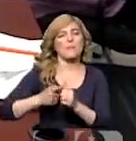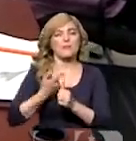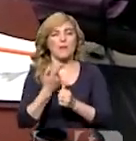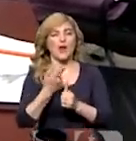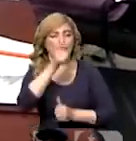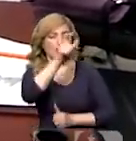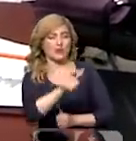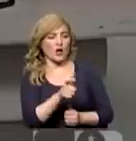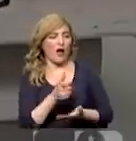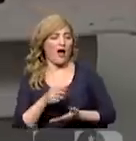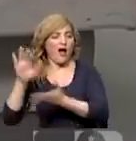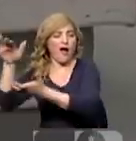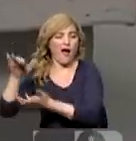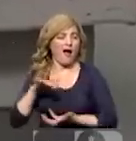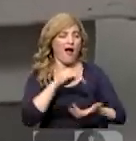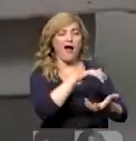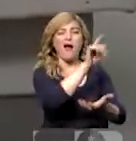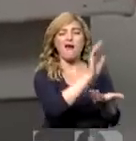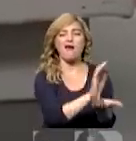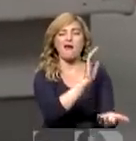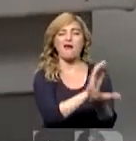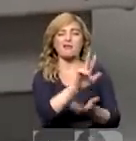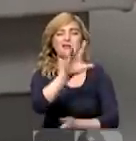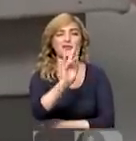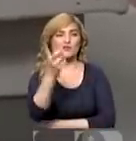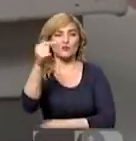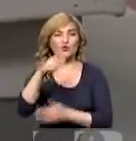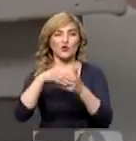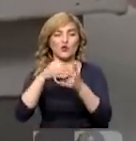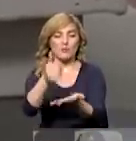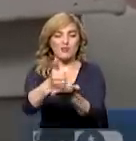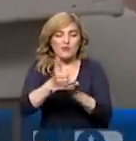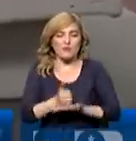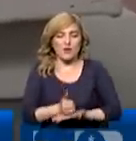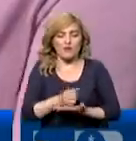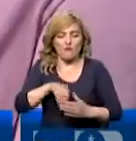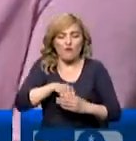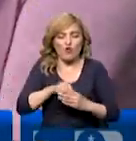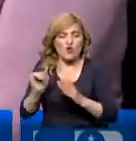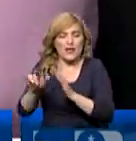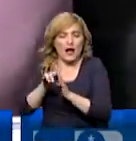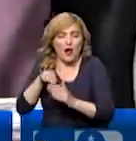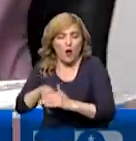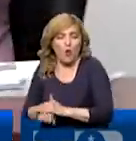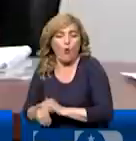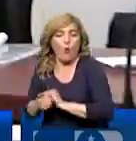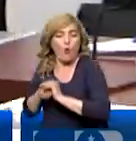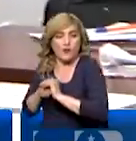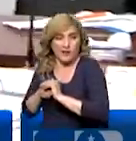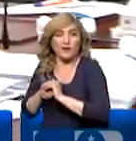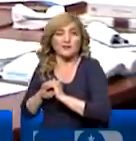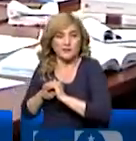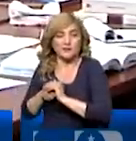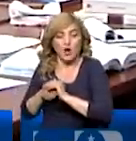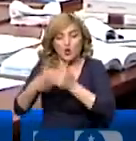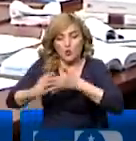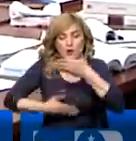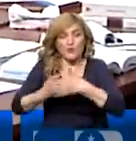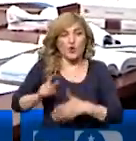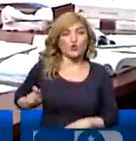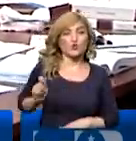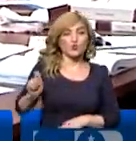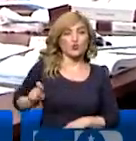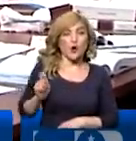37 millones de dólares, además de ocultar fondos ilícitos. Aseguró además y presentó documentación de sueldos para los